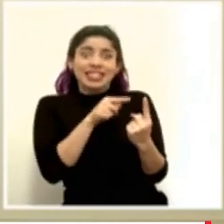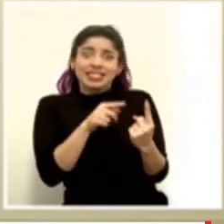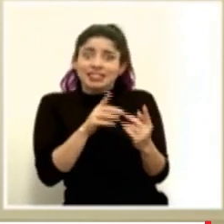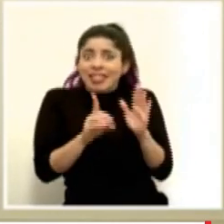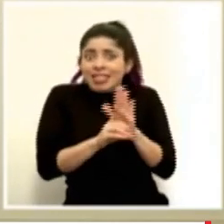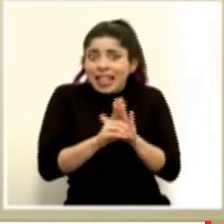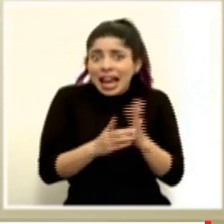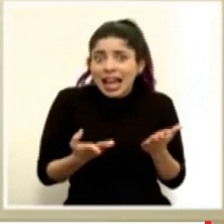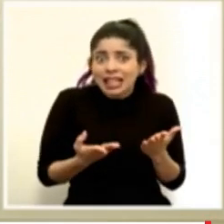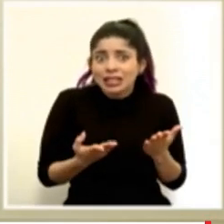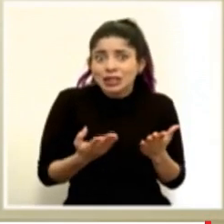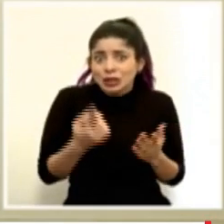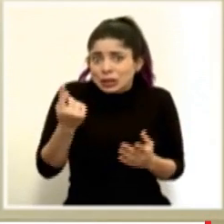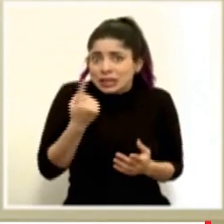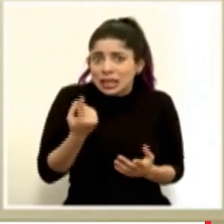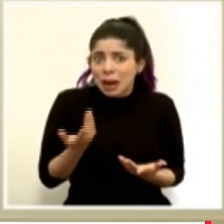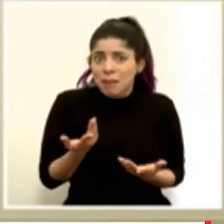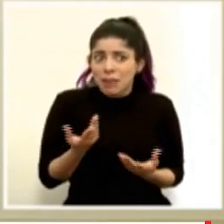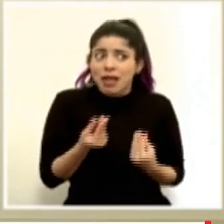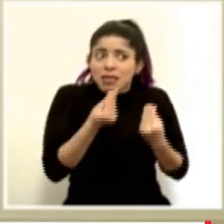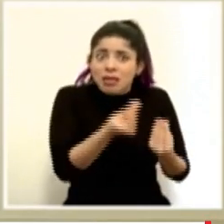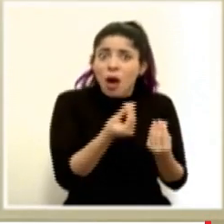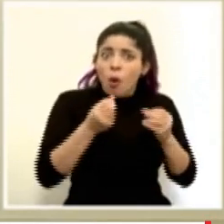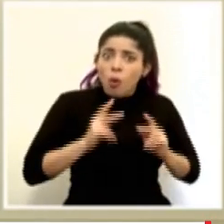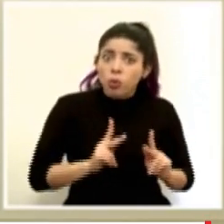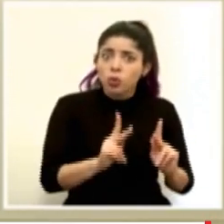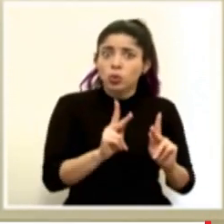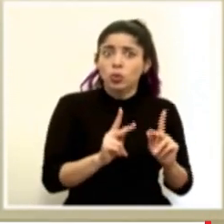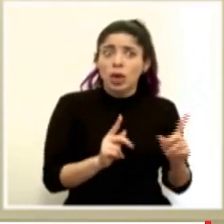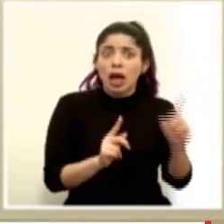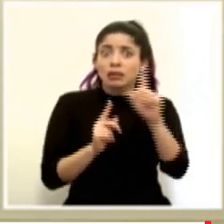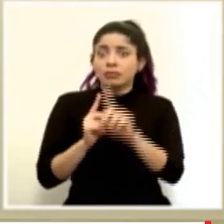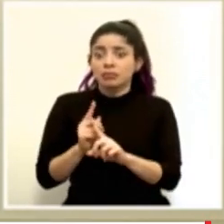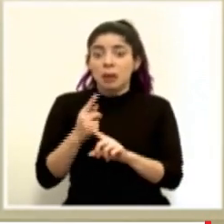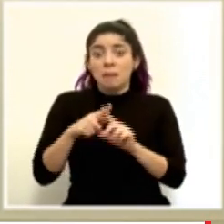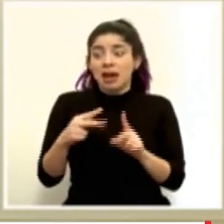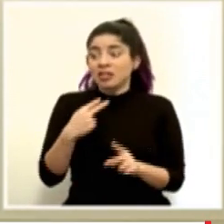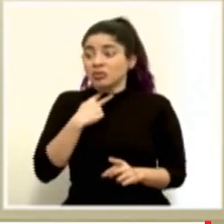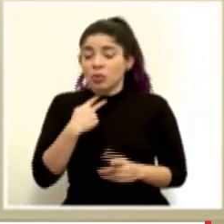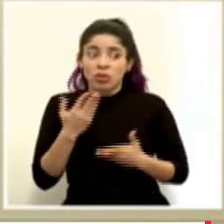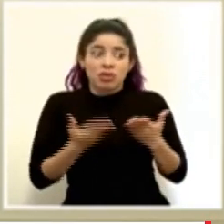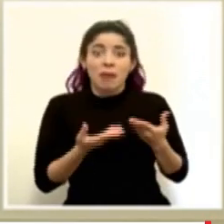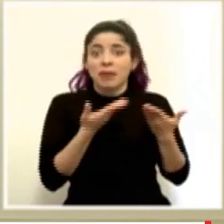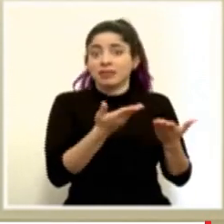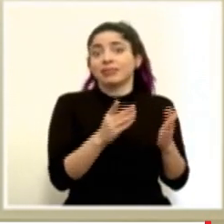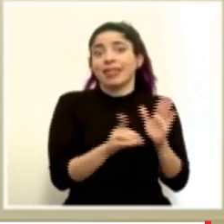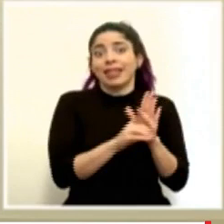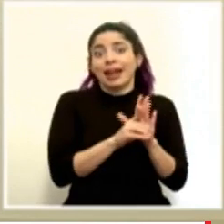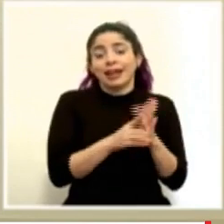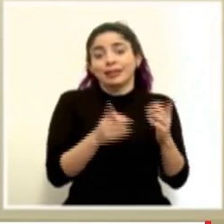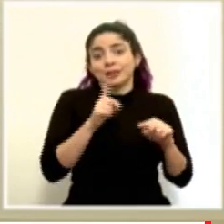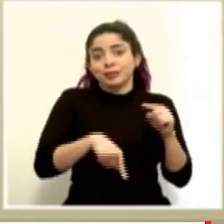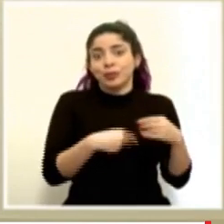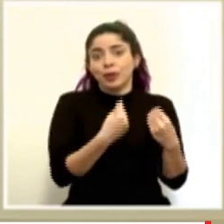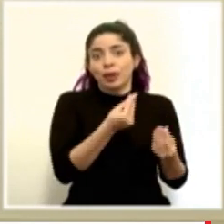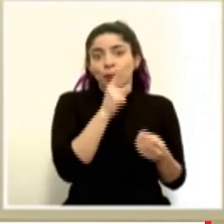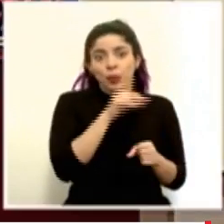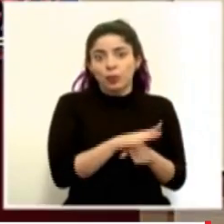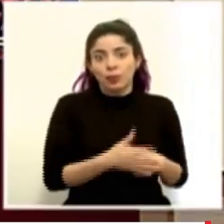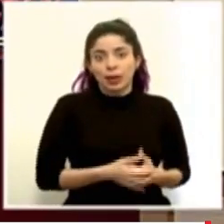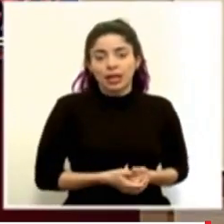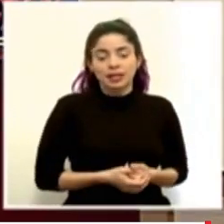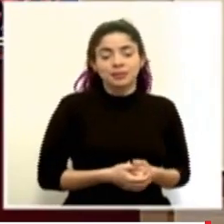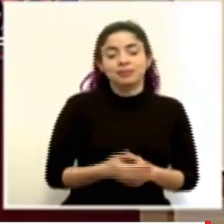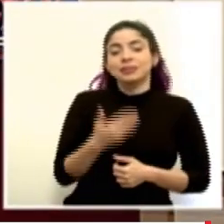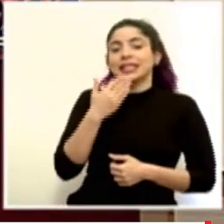ser un derecho, siempre a tener esa oportunidad, y que puede ser que por el colapso no exista ese derecho. Muchísimas gracias a